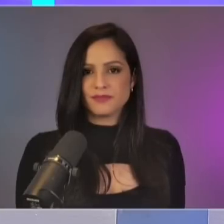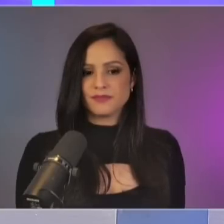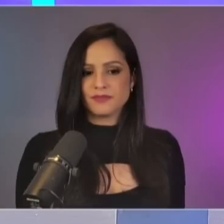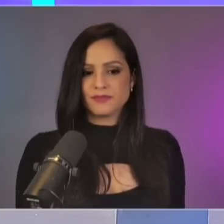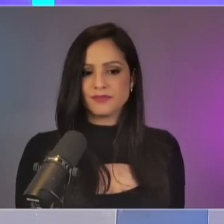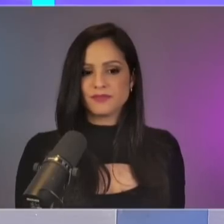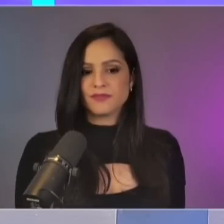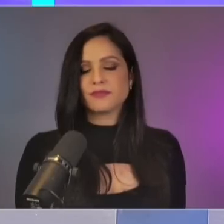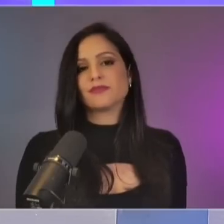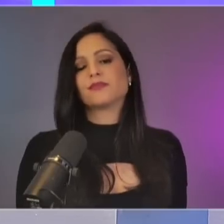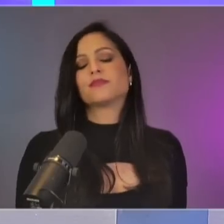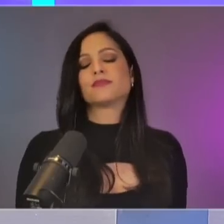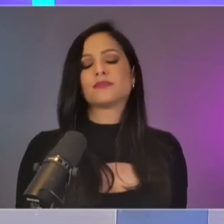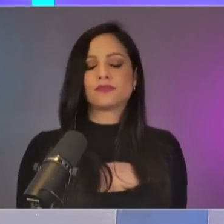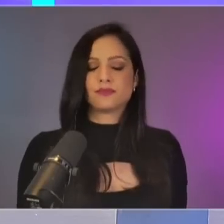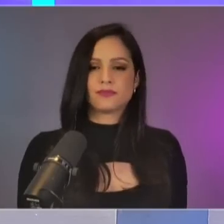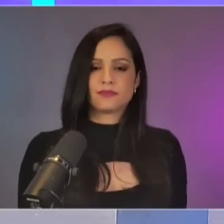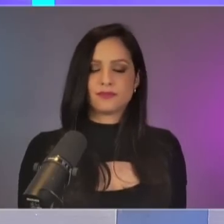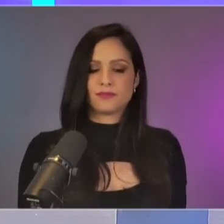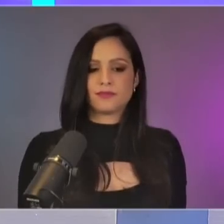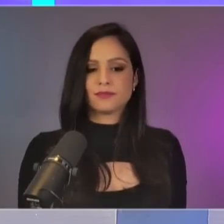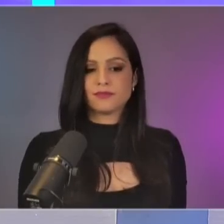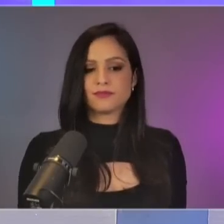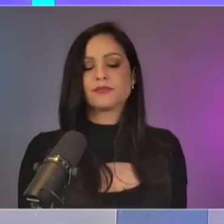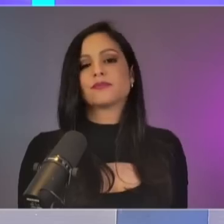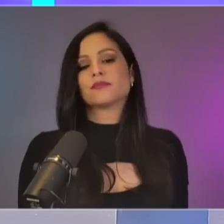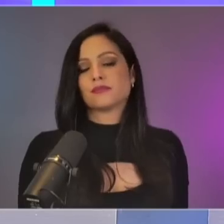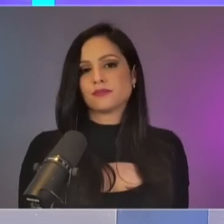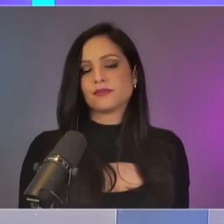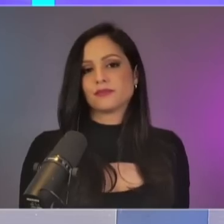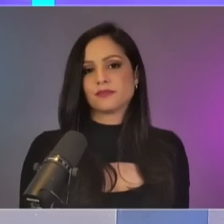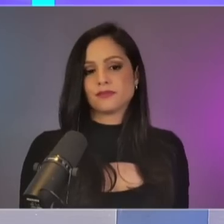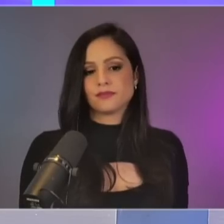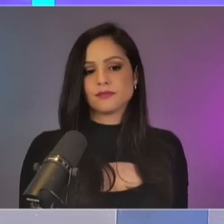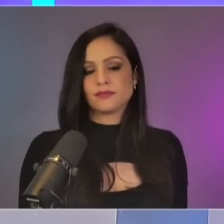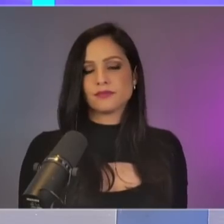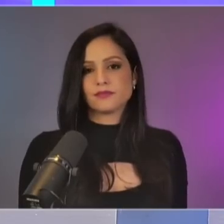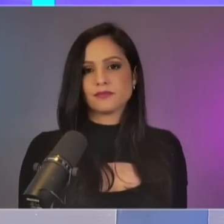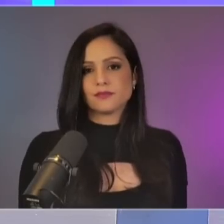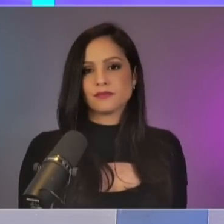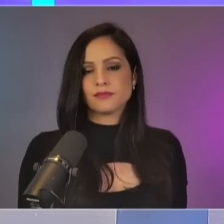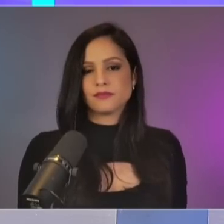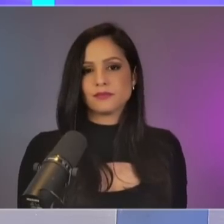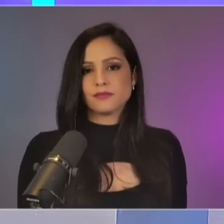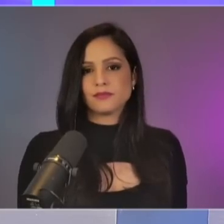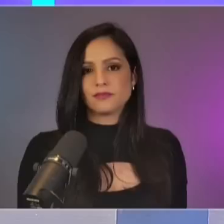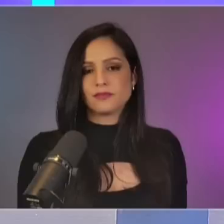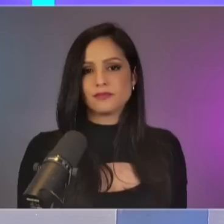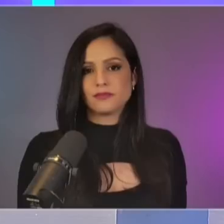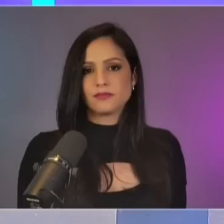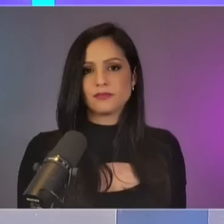especializándose y ha ido diversificándose con el nacimiento de la estética la búsqueda de la perfección